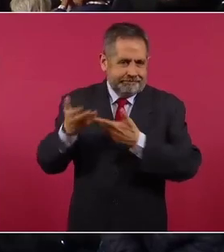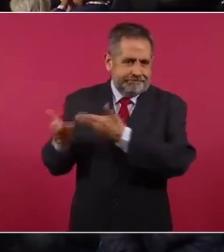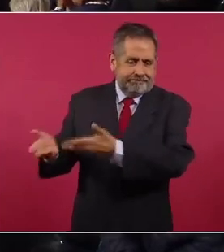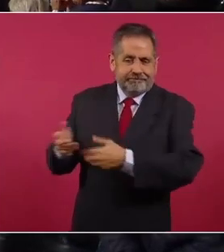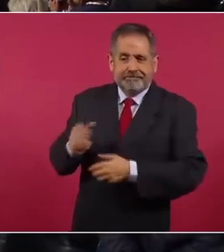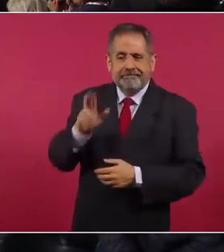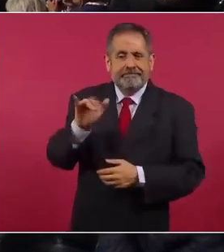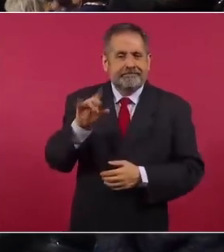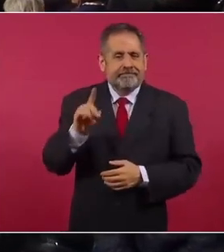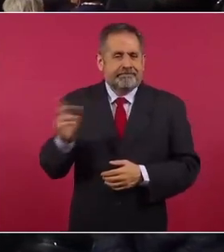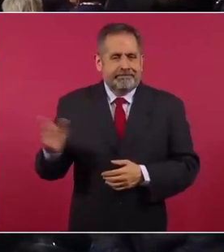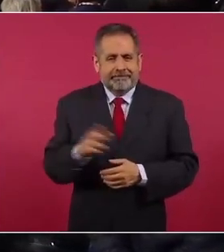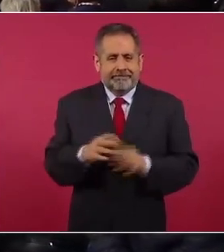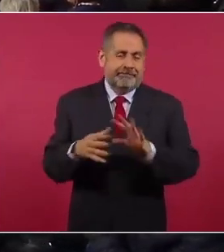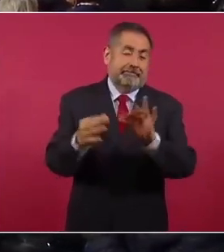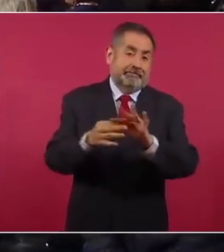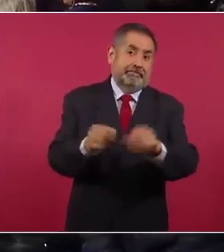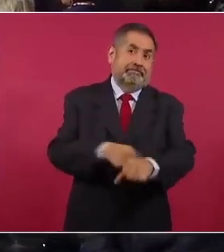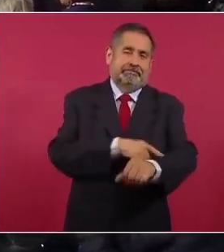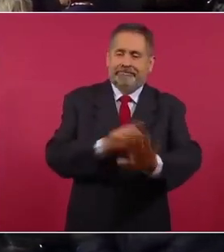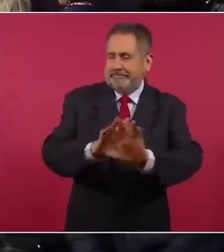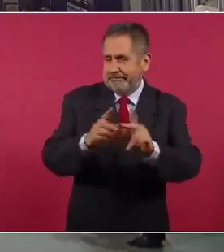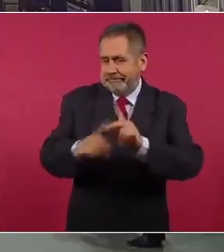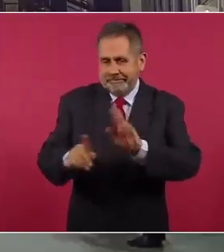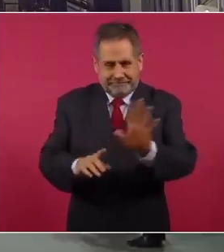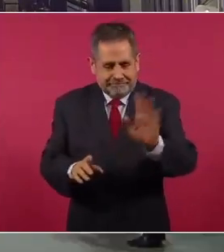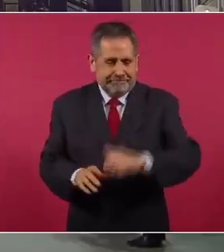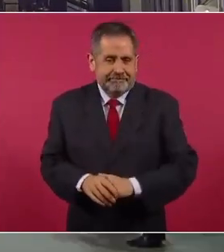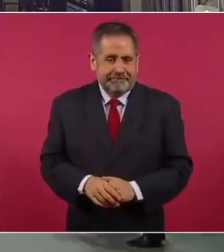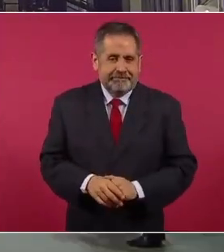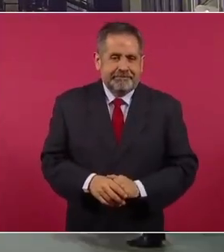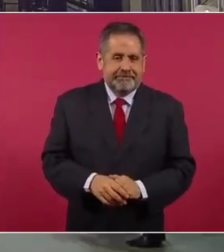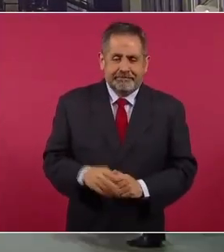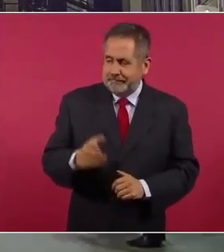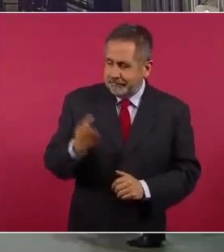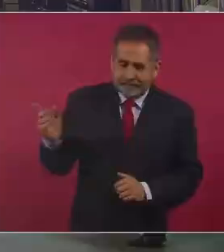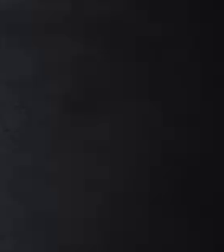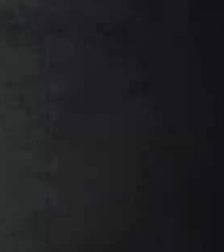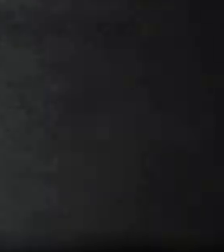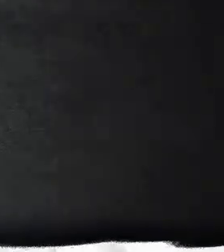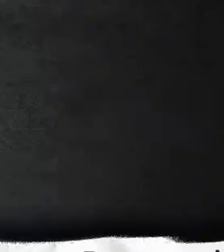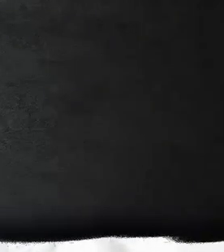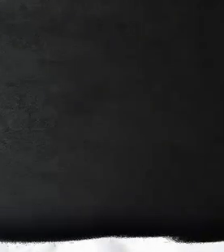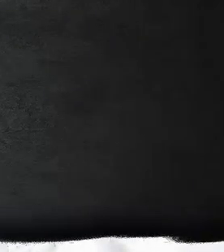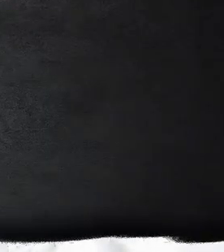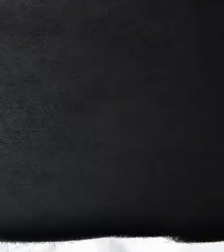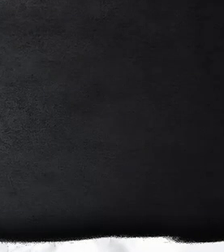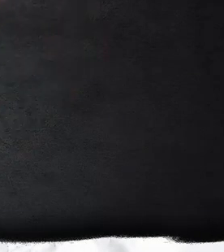fue mucha introducción. Vamos a...